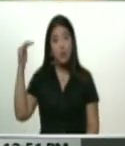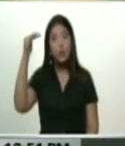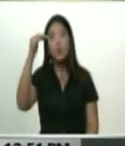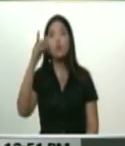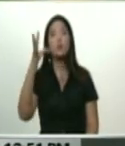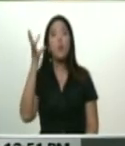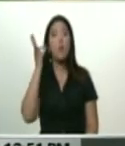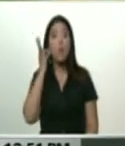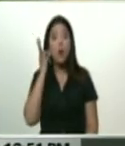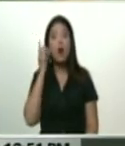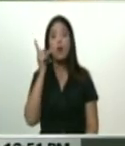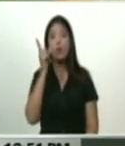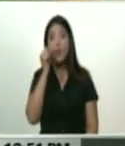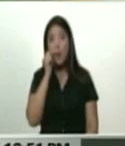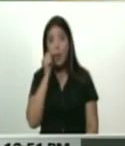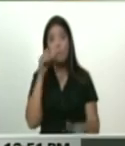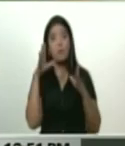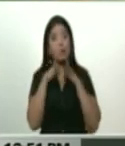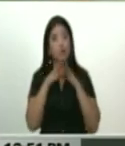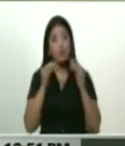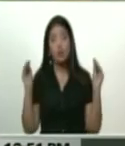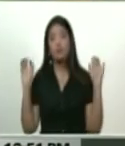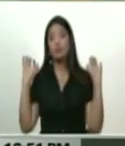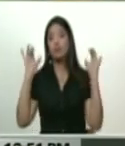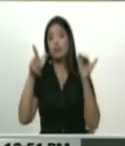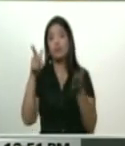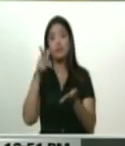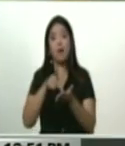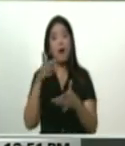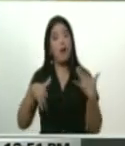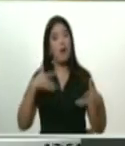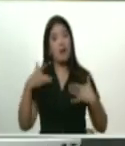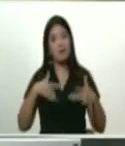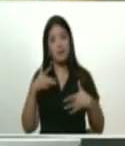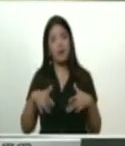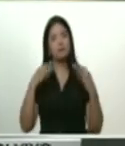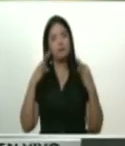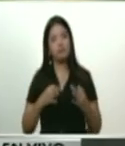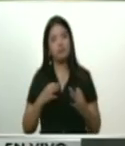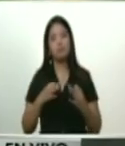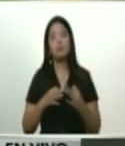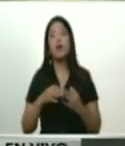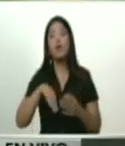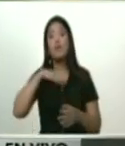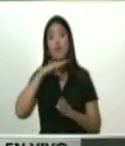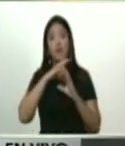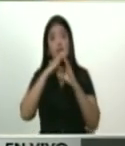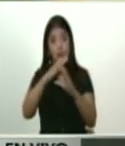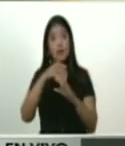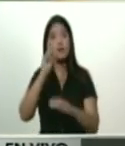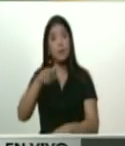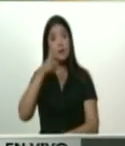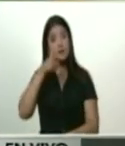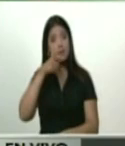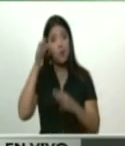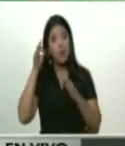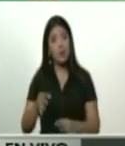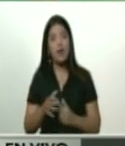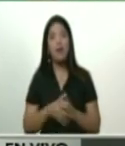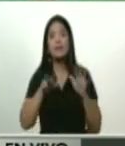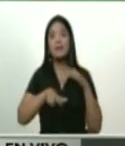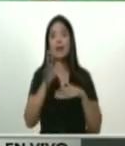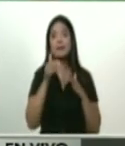de mujeres, de hombres estén en todas estas actividades, y para eso garantizamos transporte y seguridad. Más de